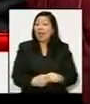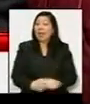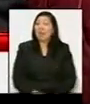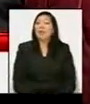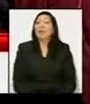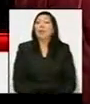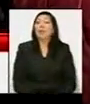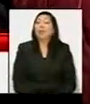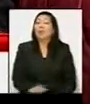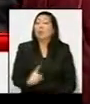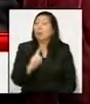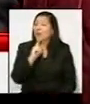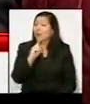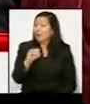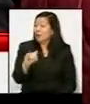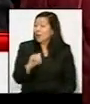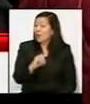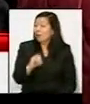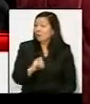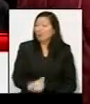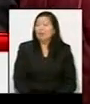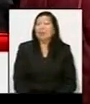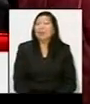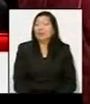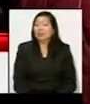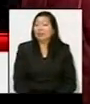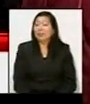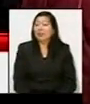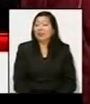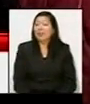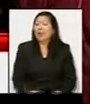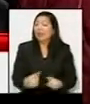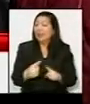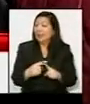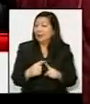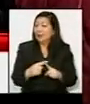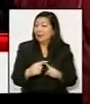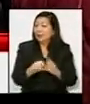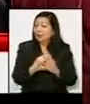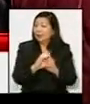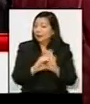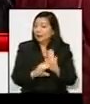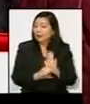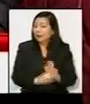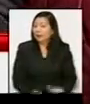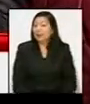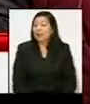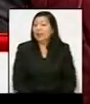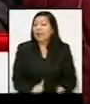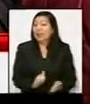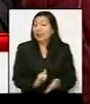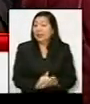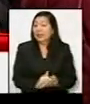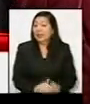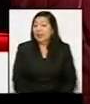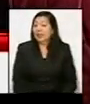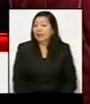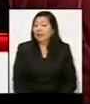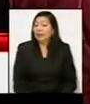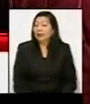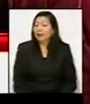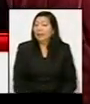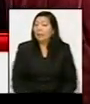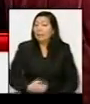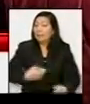no es lo mismo no es lo mismo por eso el tribunal ha considerado que en el caso de habilitar